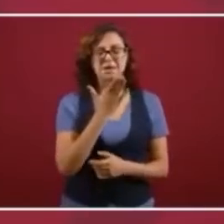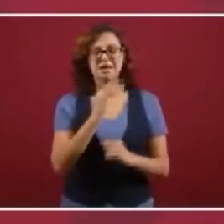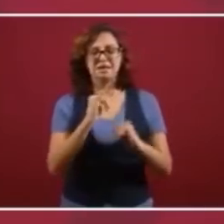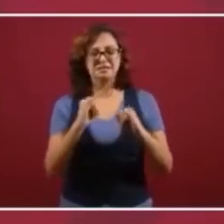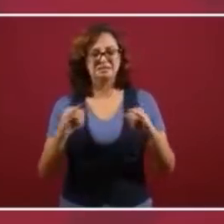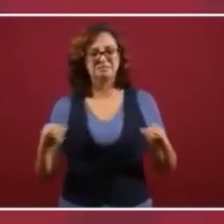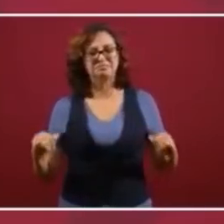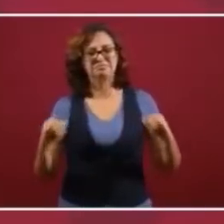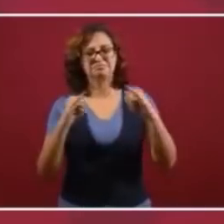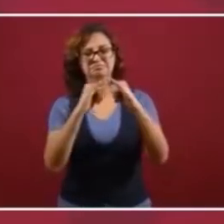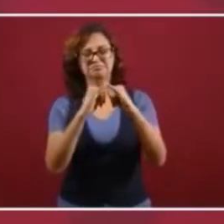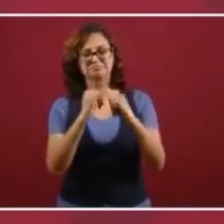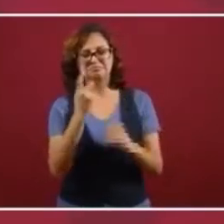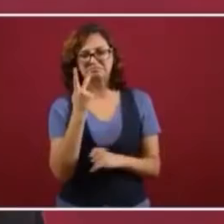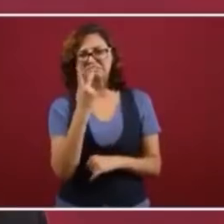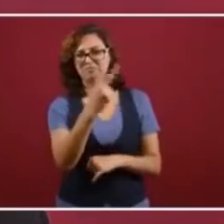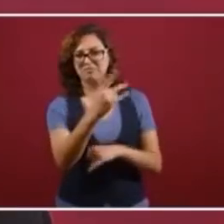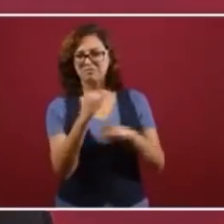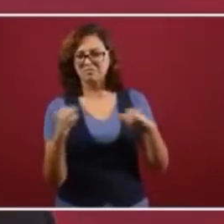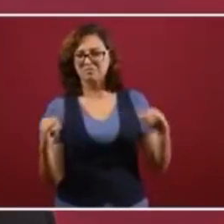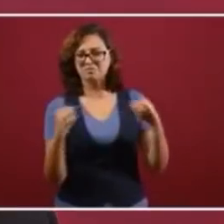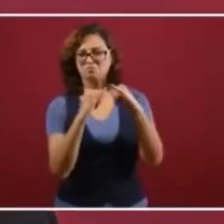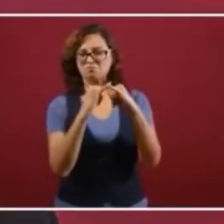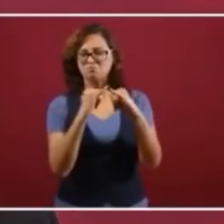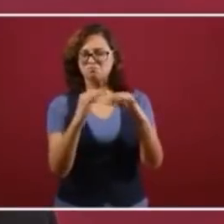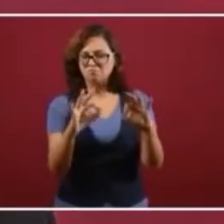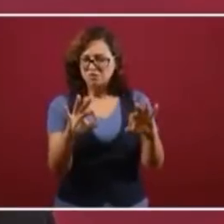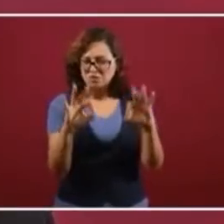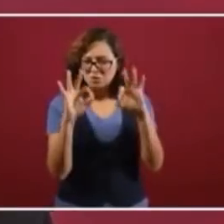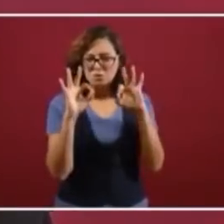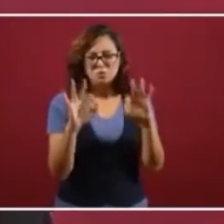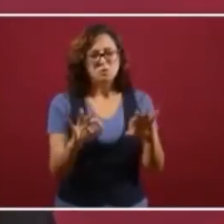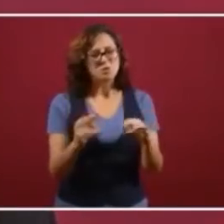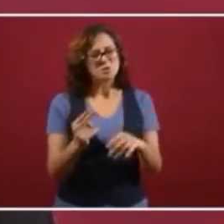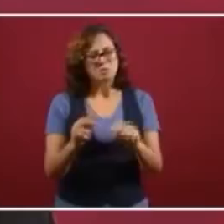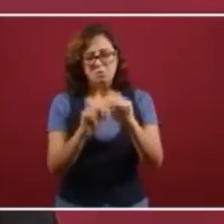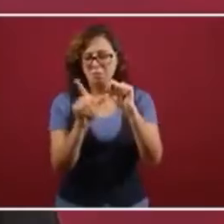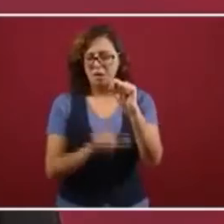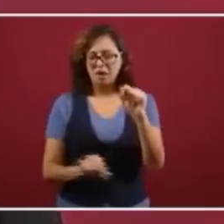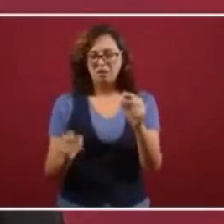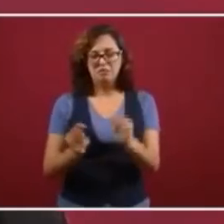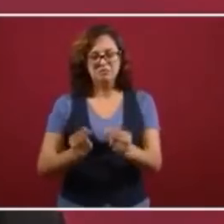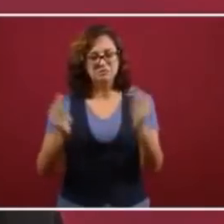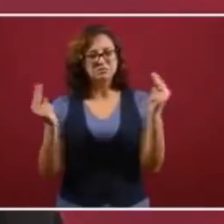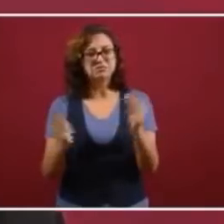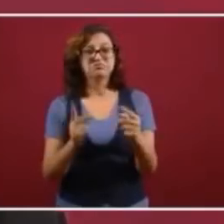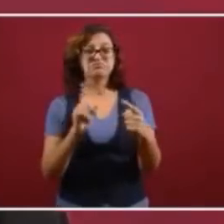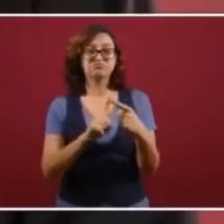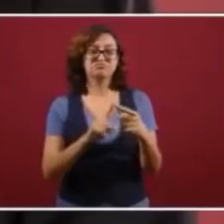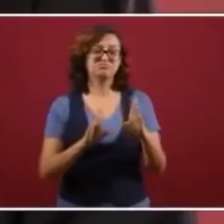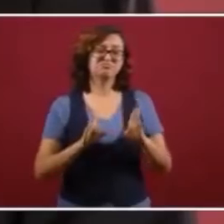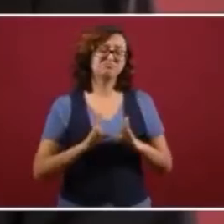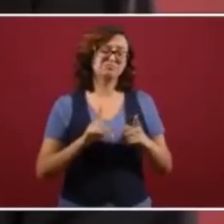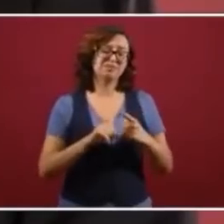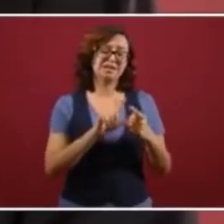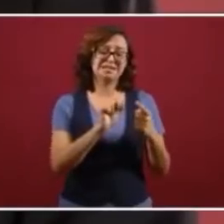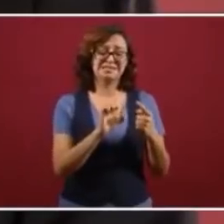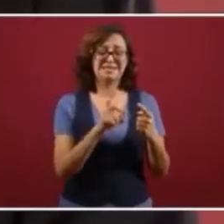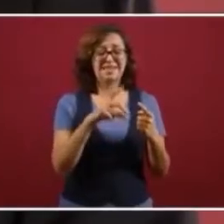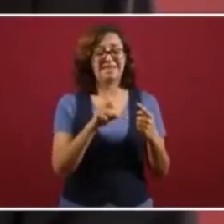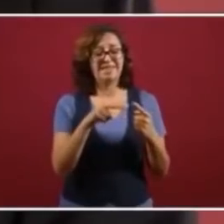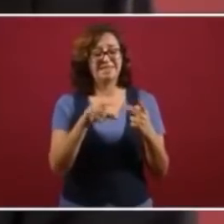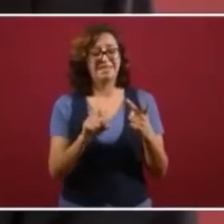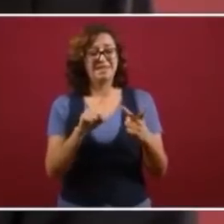instituciones que son fundamentales del Estado, ¿sí? La Secretaría de la Defensa y la Secretaría de